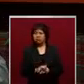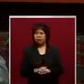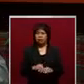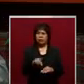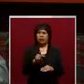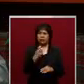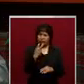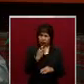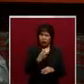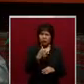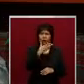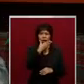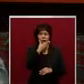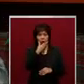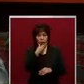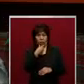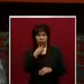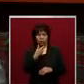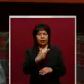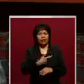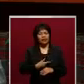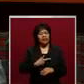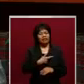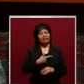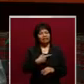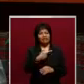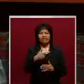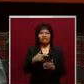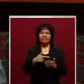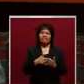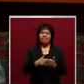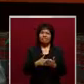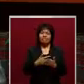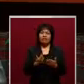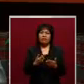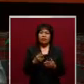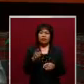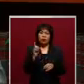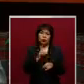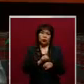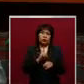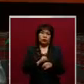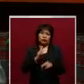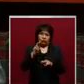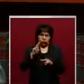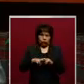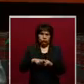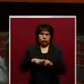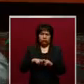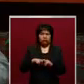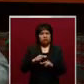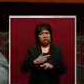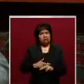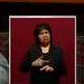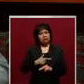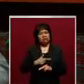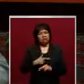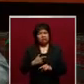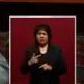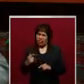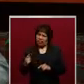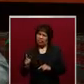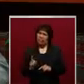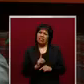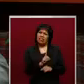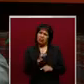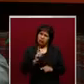Pero ese pescador, como le gustaba tanto el lugar donde se sentaba a pescar, seguía yendo a ese